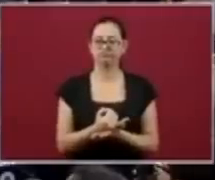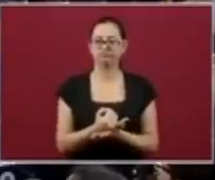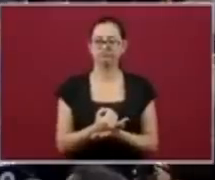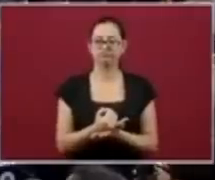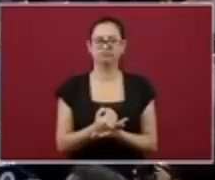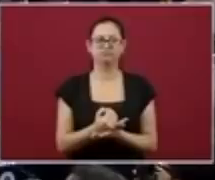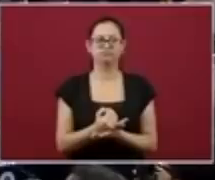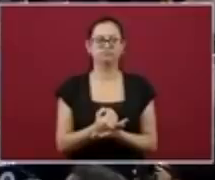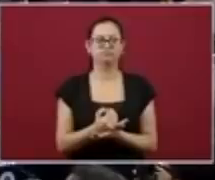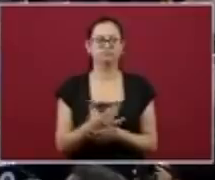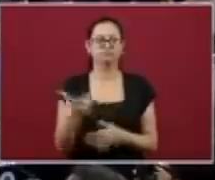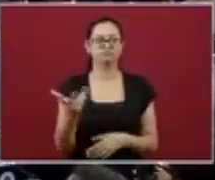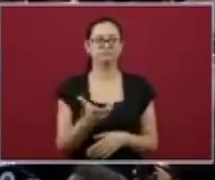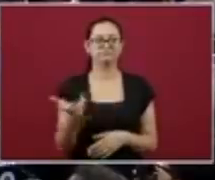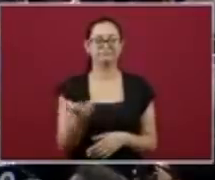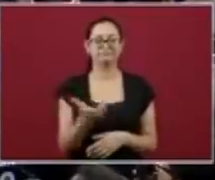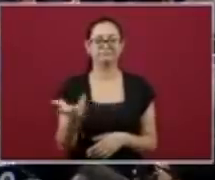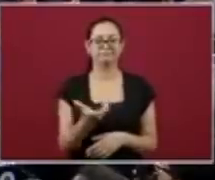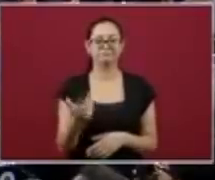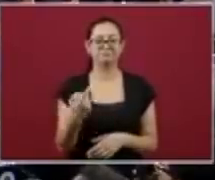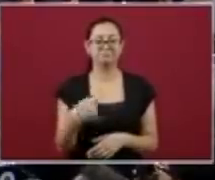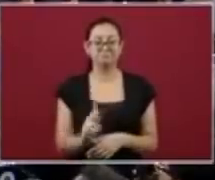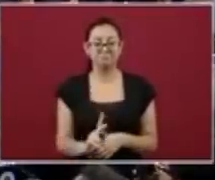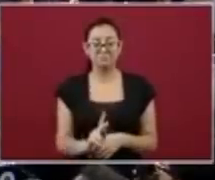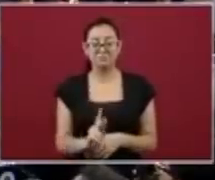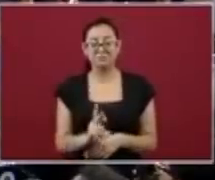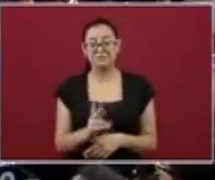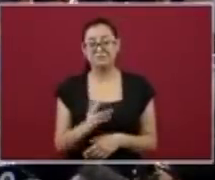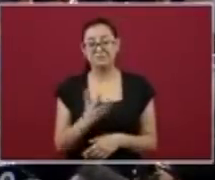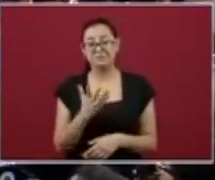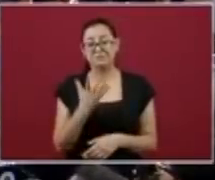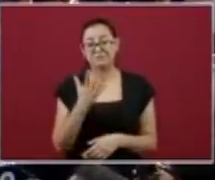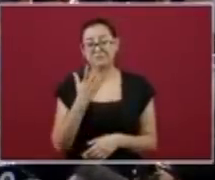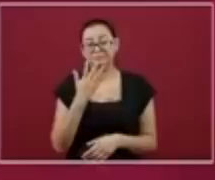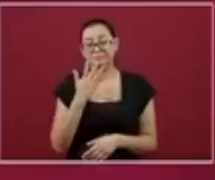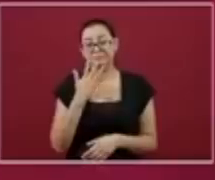de otra manera. Pero si se trata de